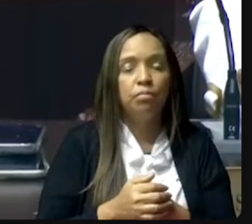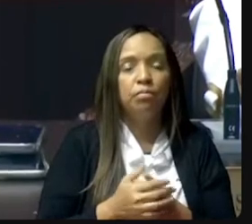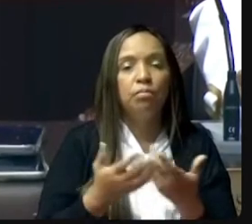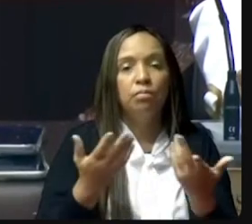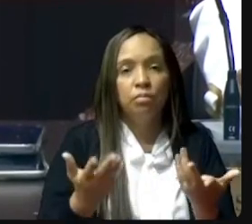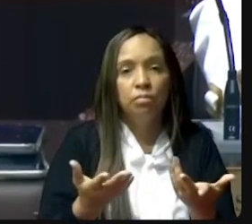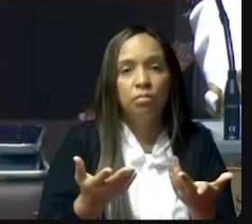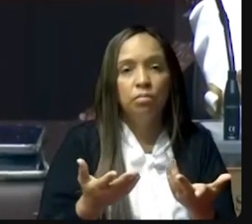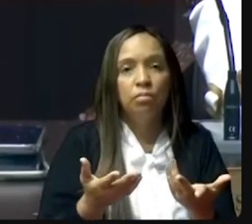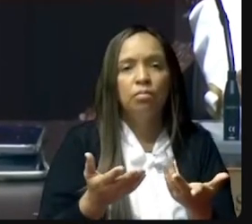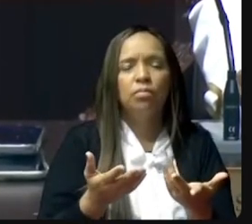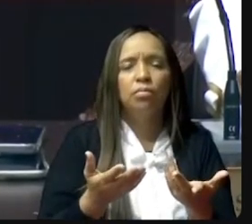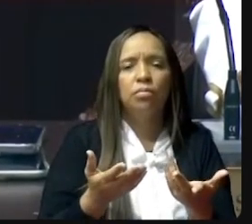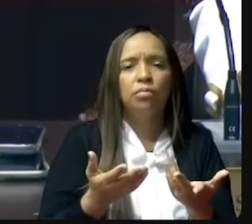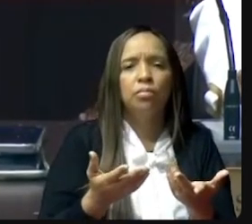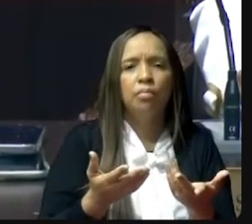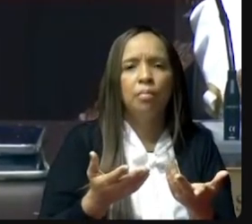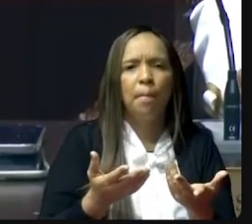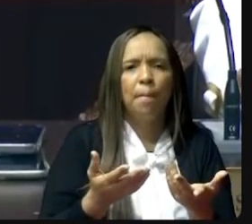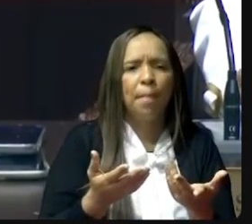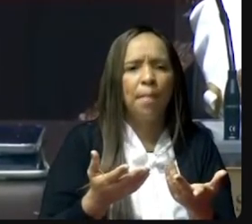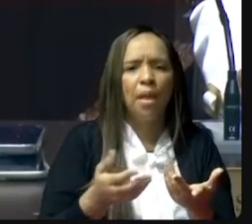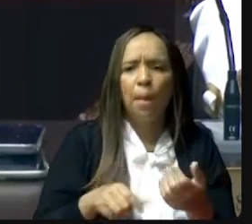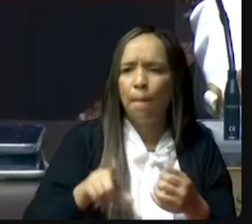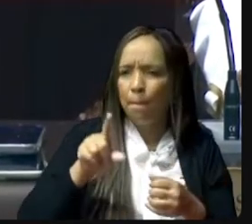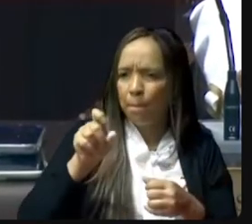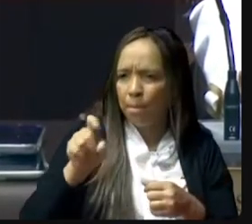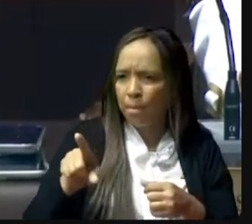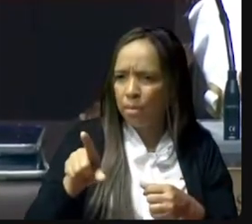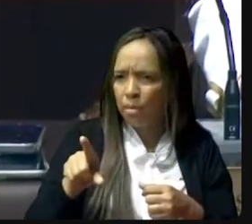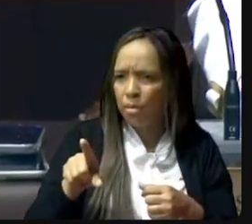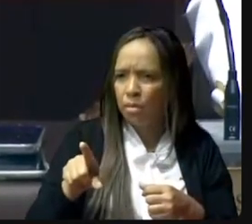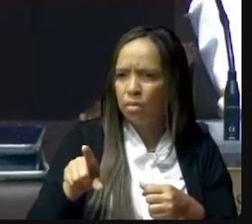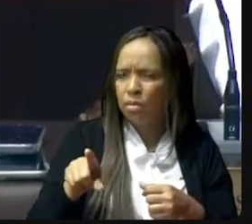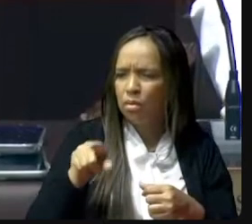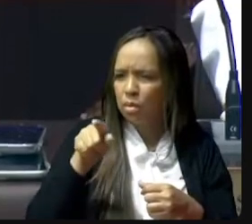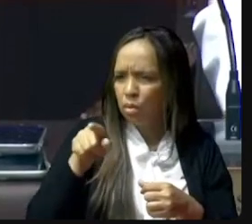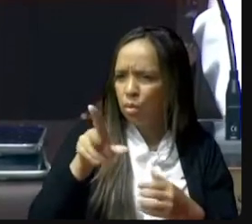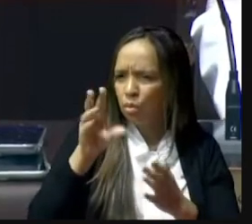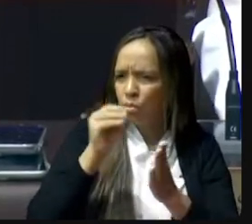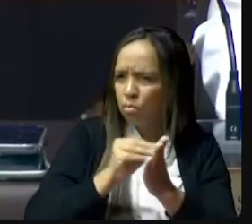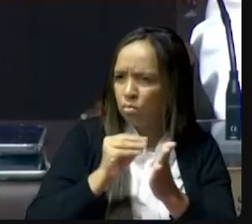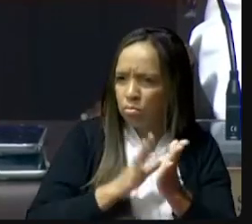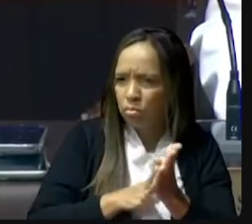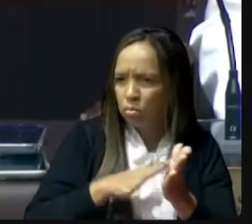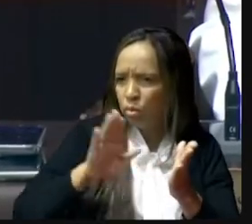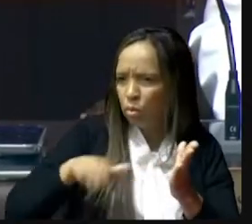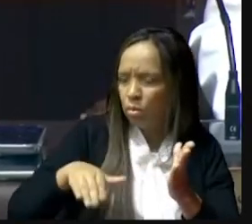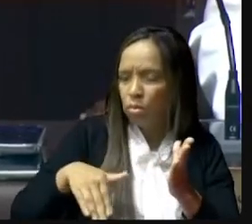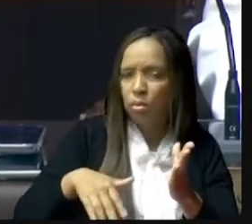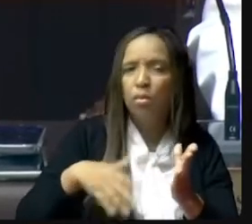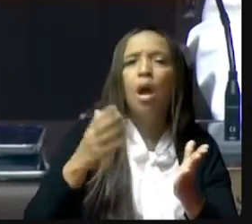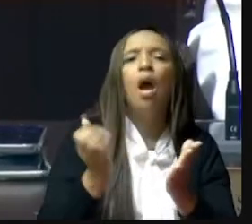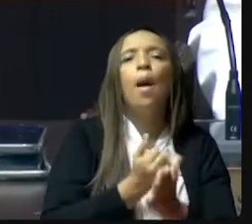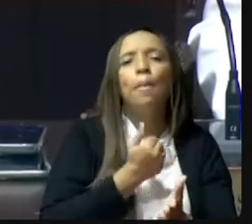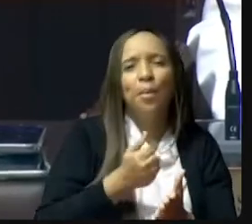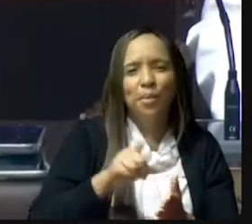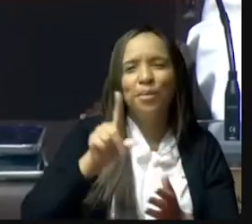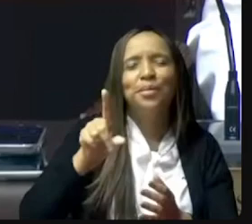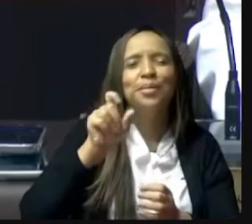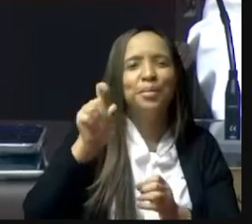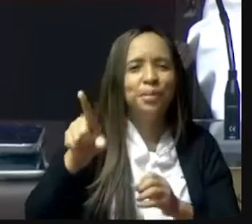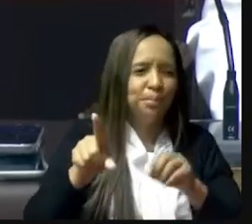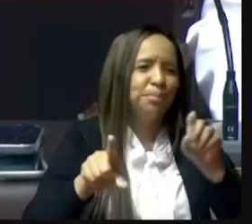qué diputado de su bancada no han llenado formulario de solicitud de inscripción en las